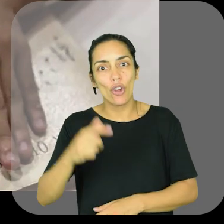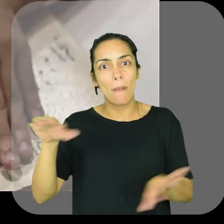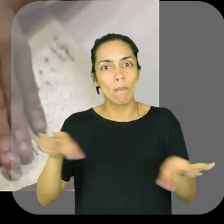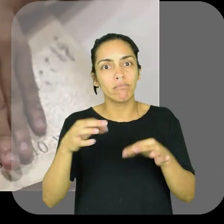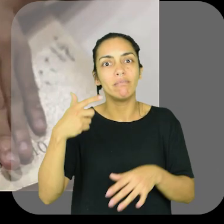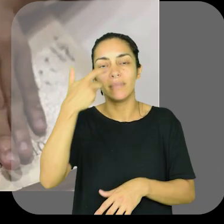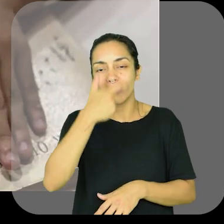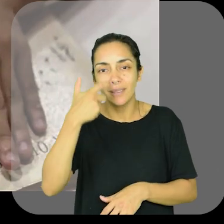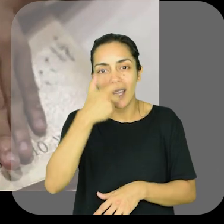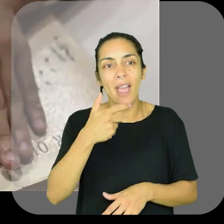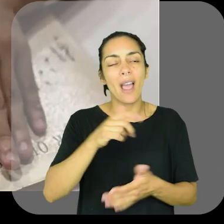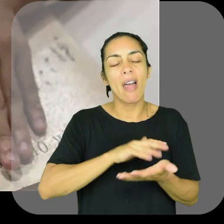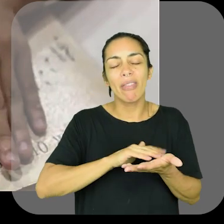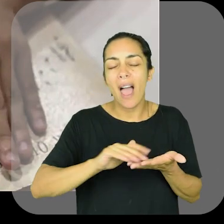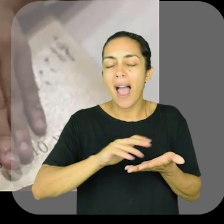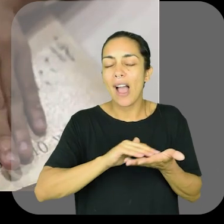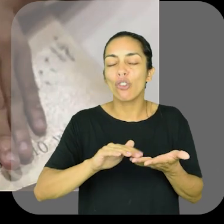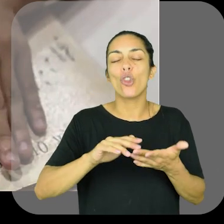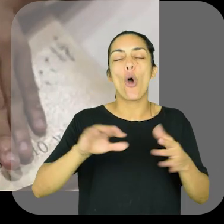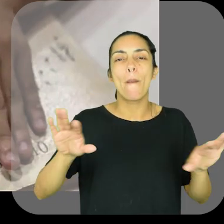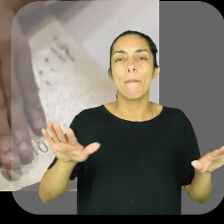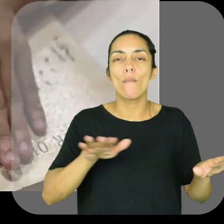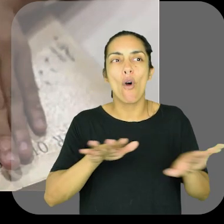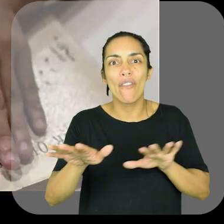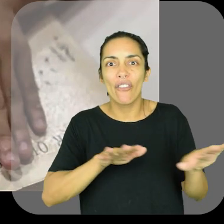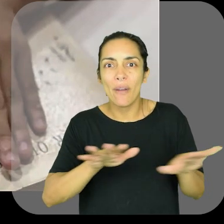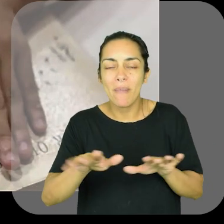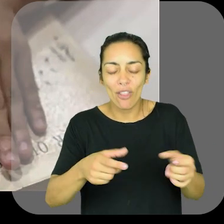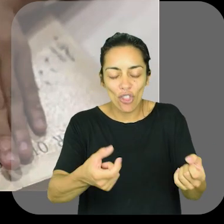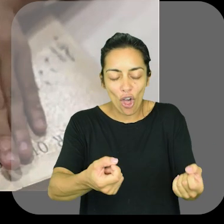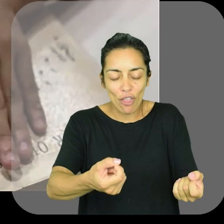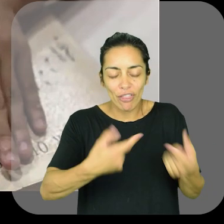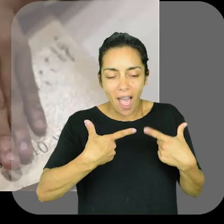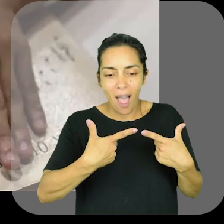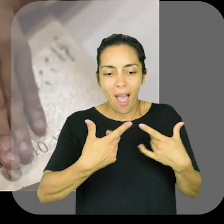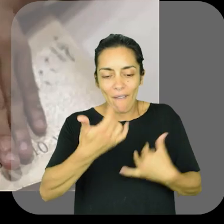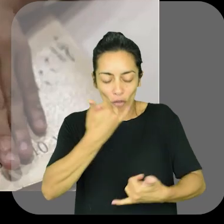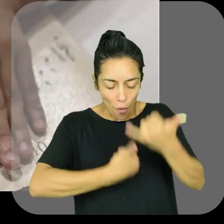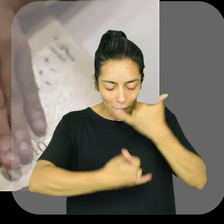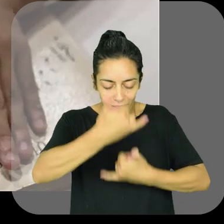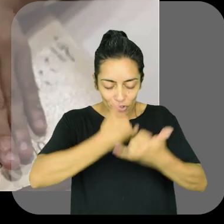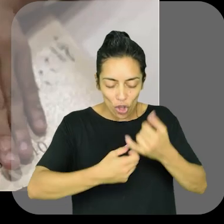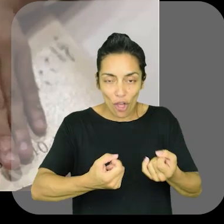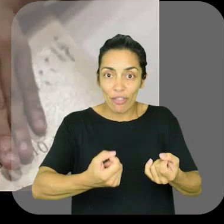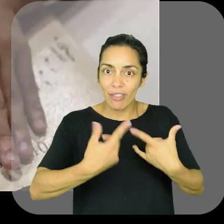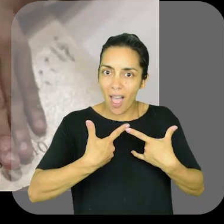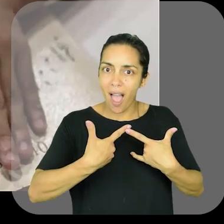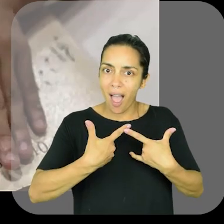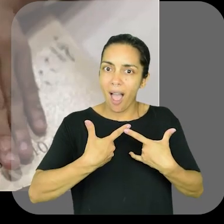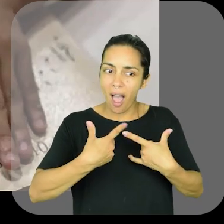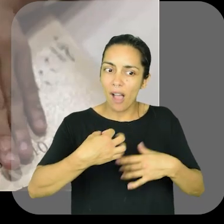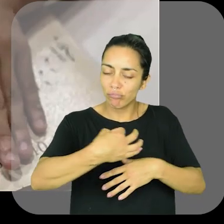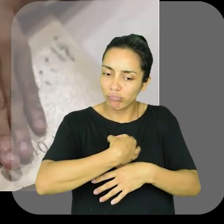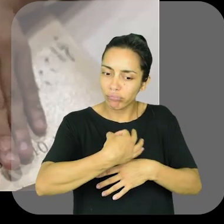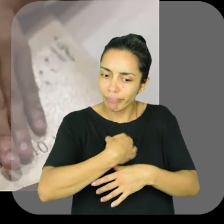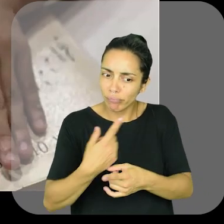percepción áptica, el tacto en movimiento, también les brinda un gran recurso complementario a todo eso que ya han